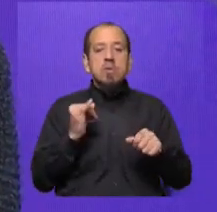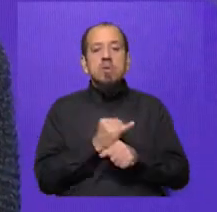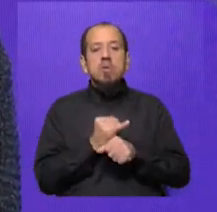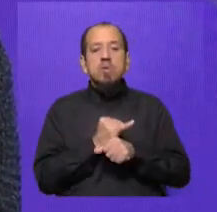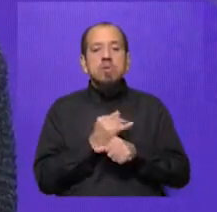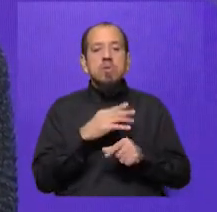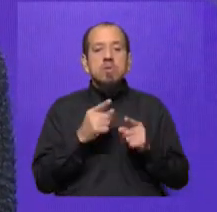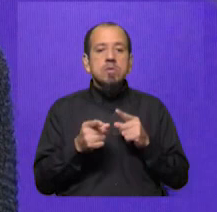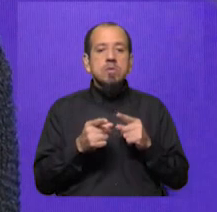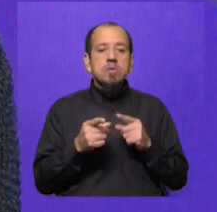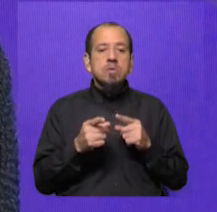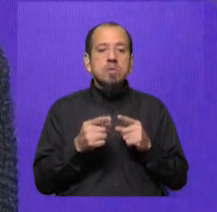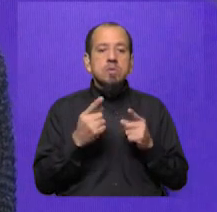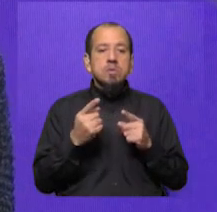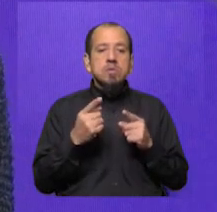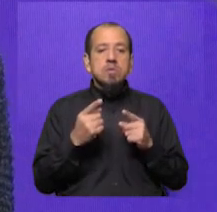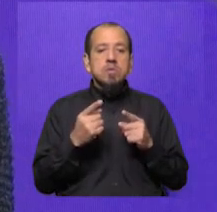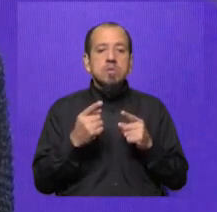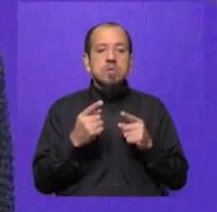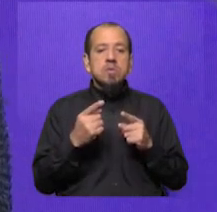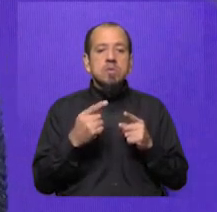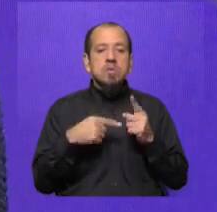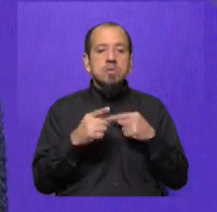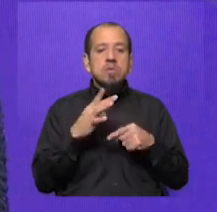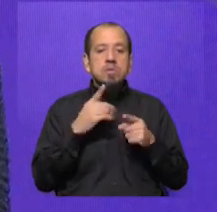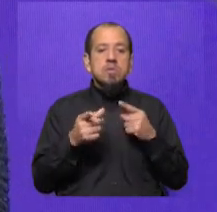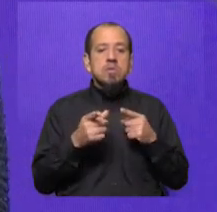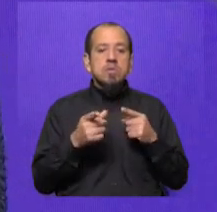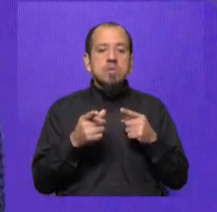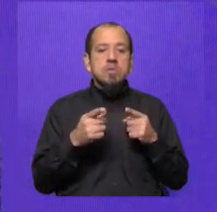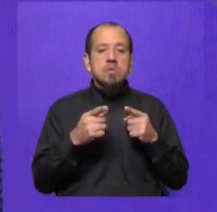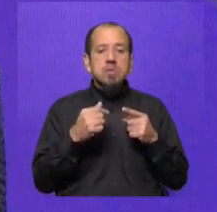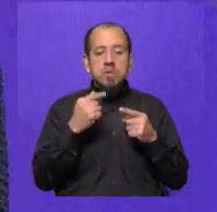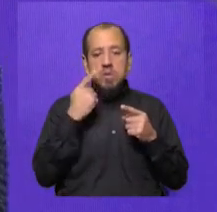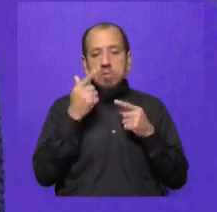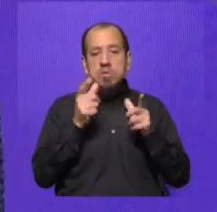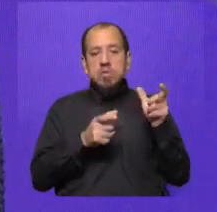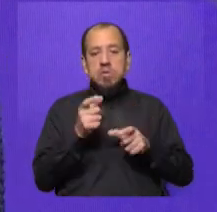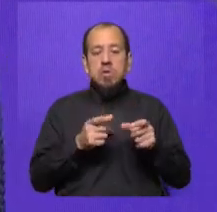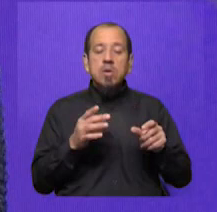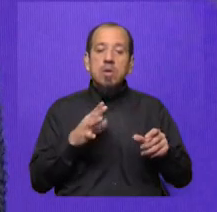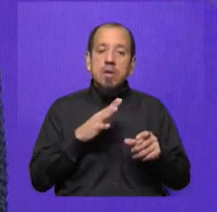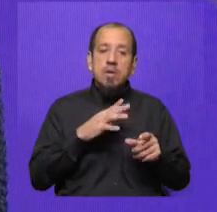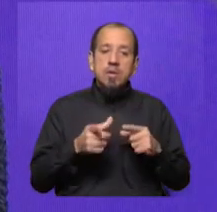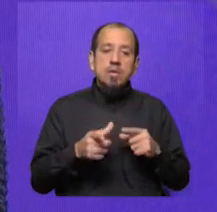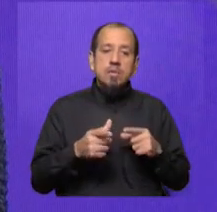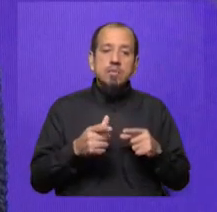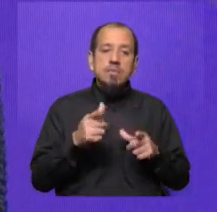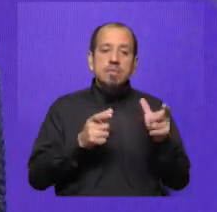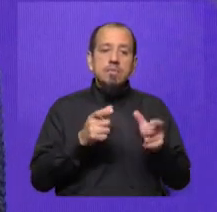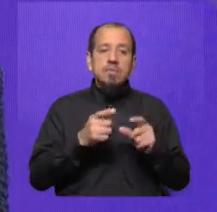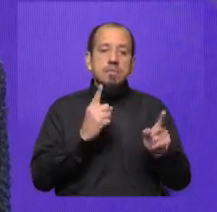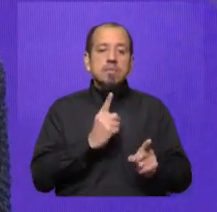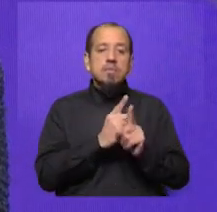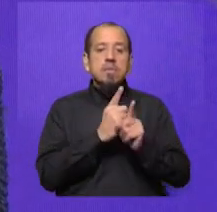hay una cosa que pasa con los festivales que está como por fuera de lo que ve el público y son las cosas que se generan por la gente que se encuentra